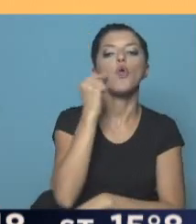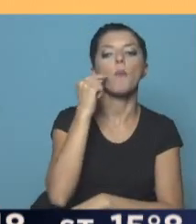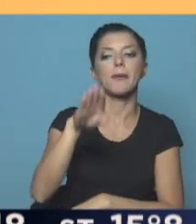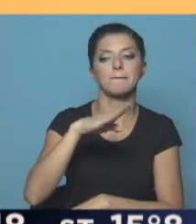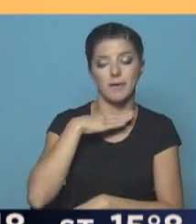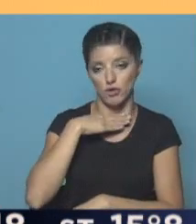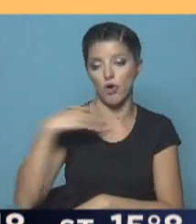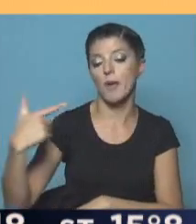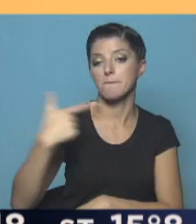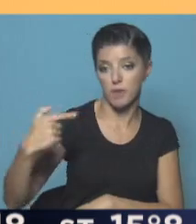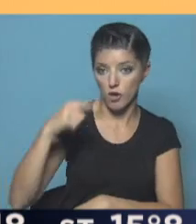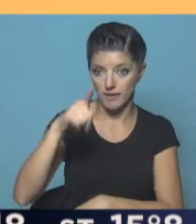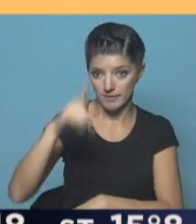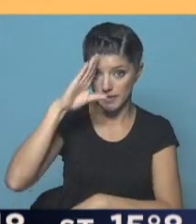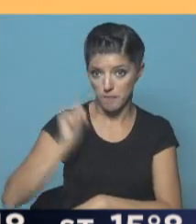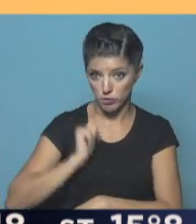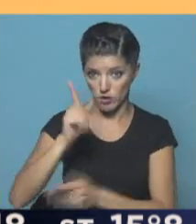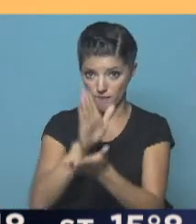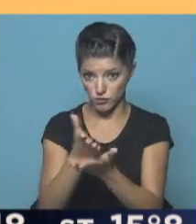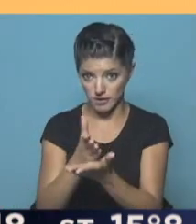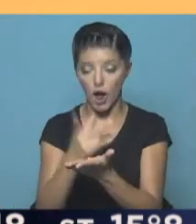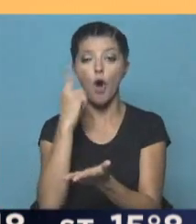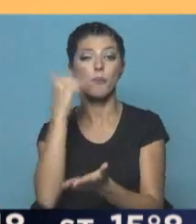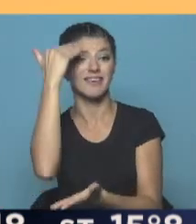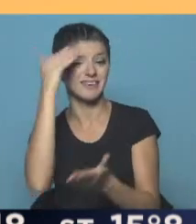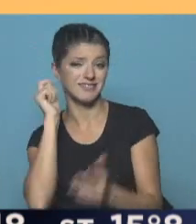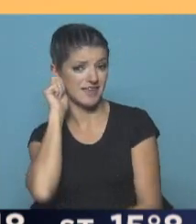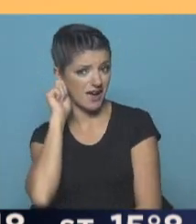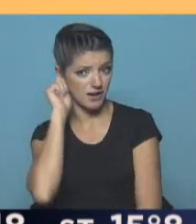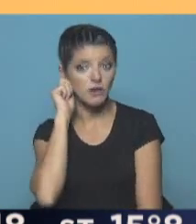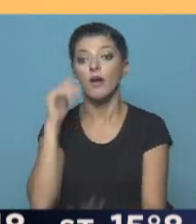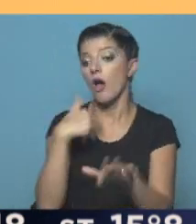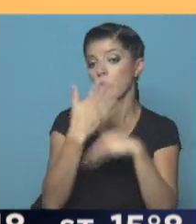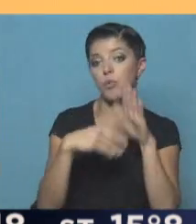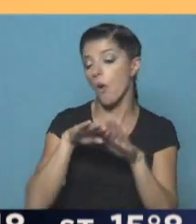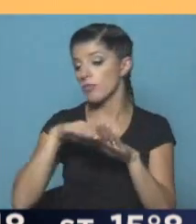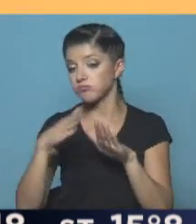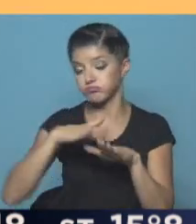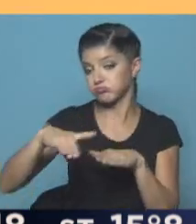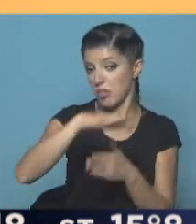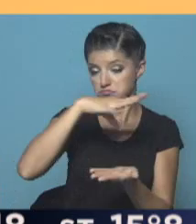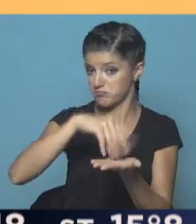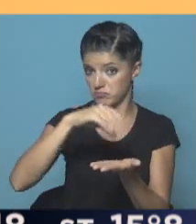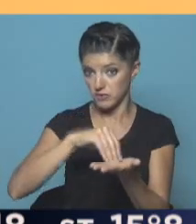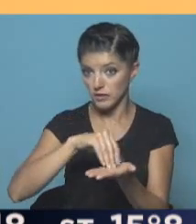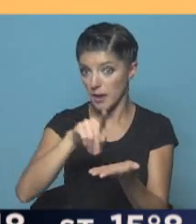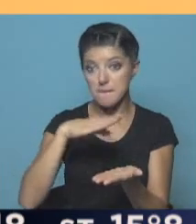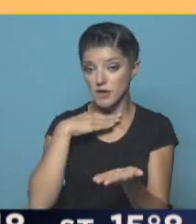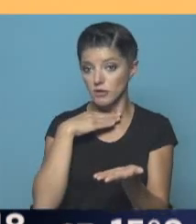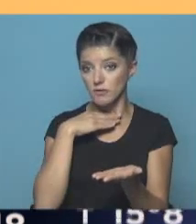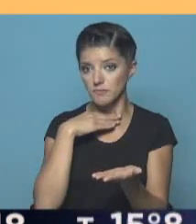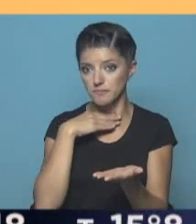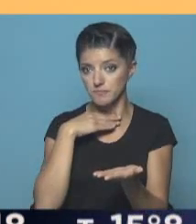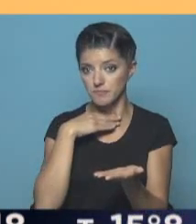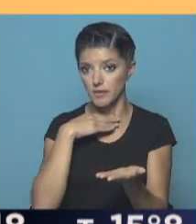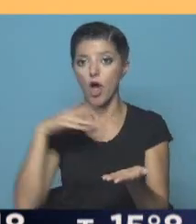un agente de la patrulla fronteriza. El mexicano tenía 15 años, estaba jugando del lado de México